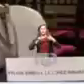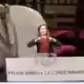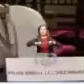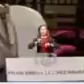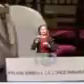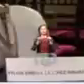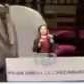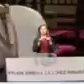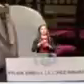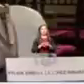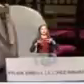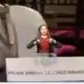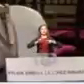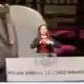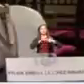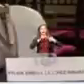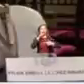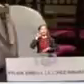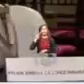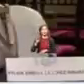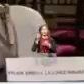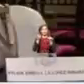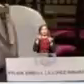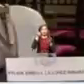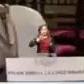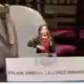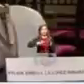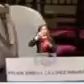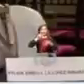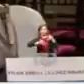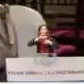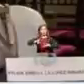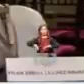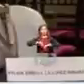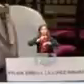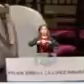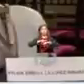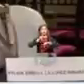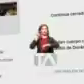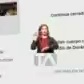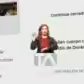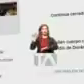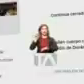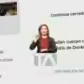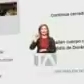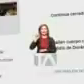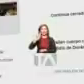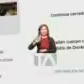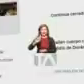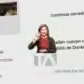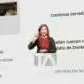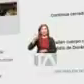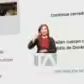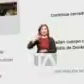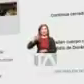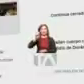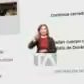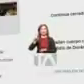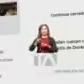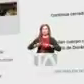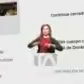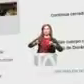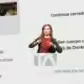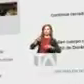además de ello, Santiago Andrade es esposo de la actual jueza de la Corte Nacional de Justicia, Silvia Sánchez, magistrada investigada por la